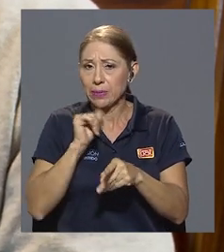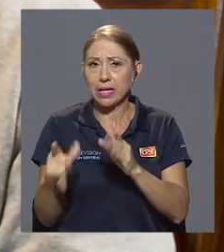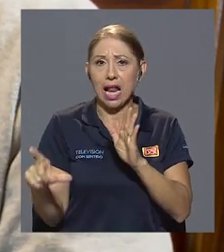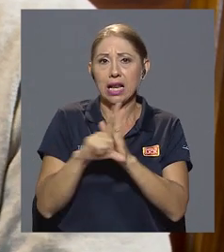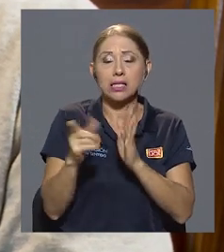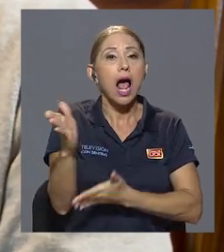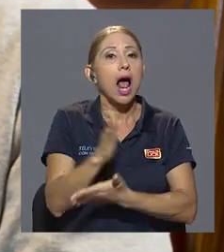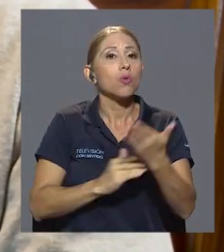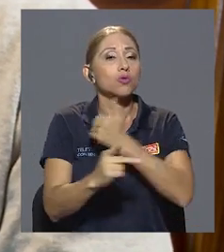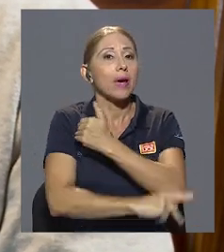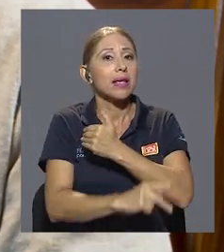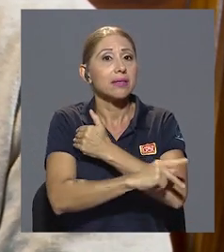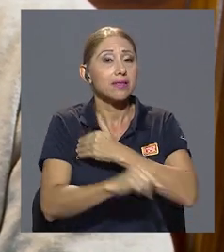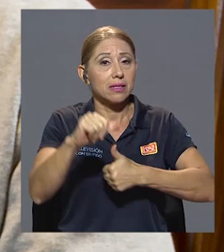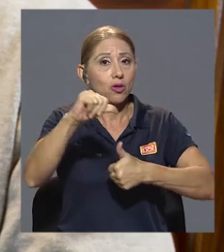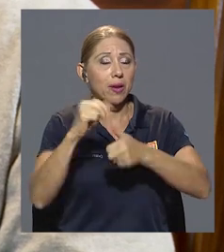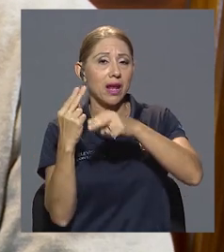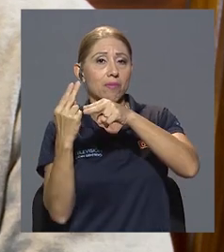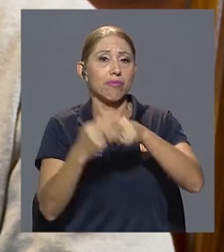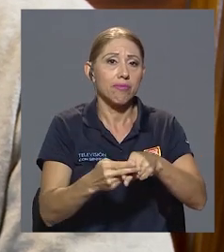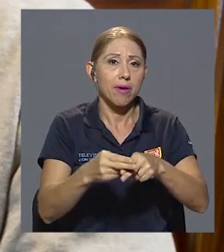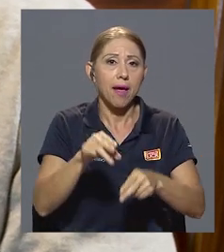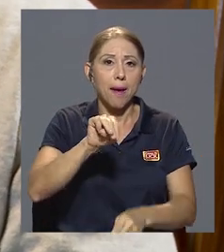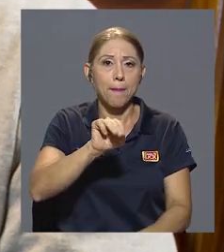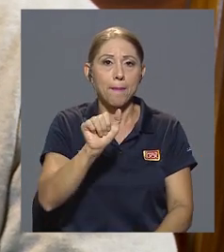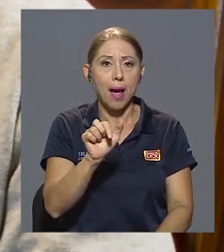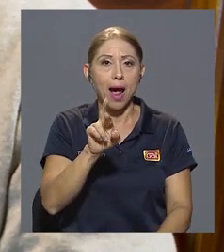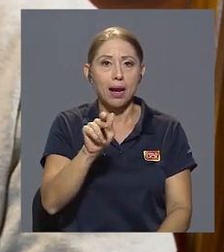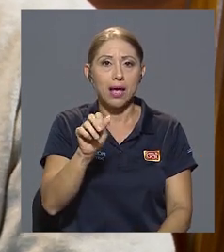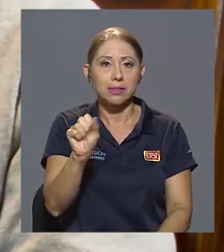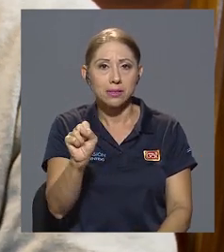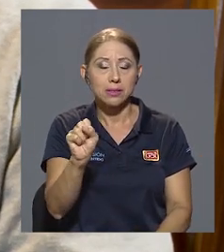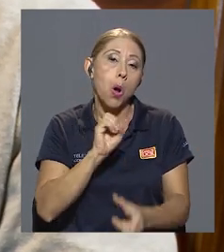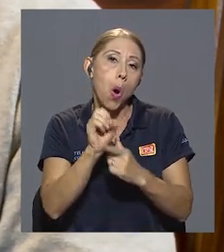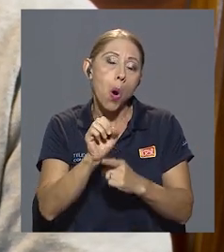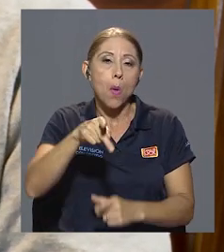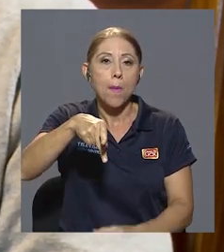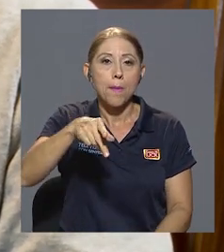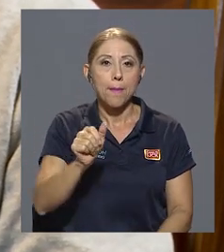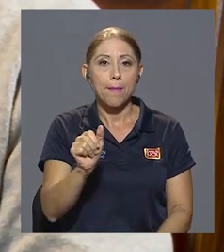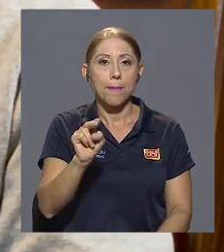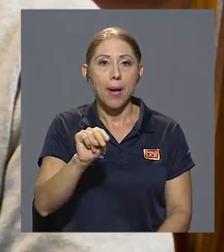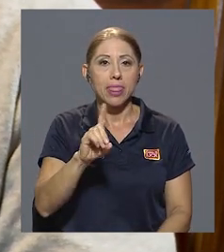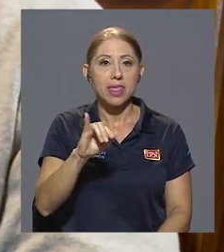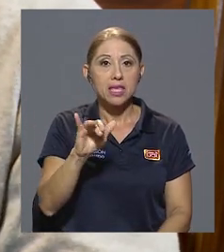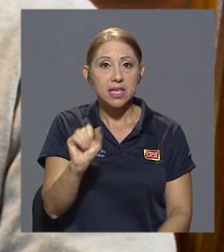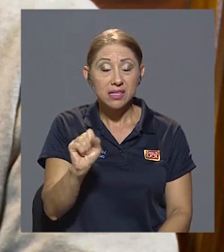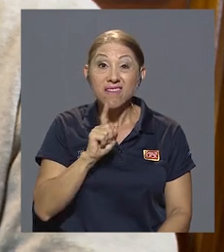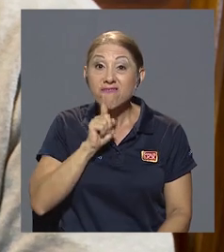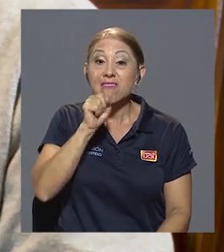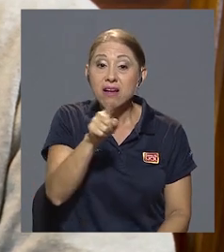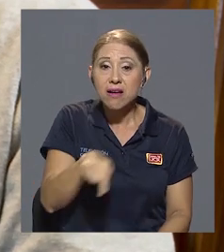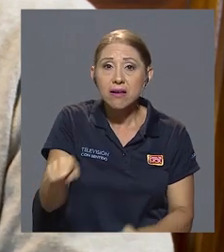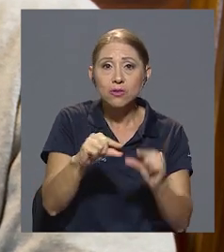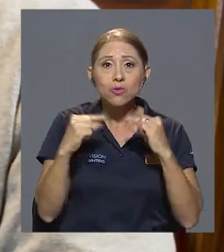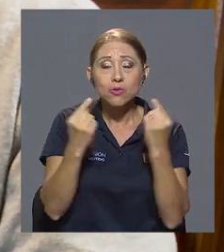comúnmente se les conoce como maras o pandillas que efectivamente tienen un control literal